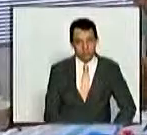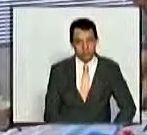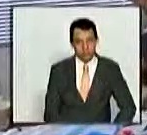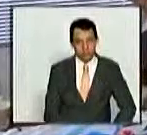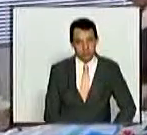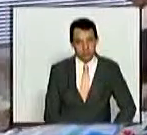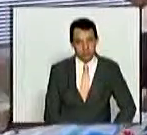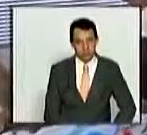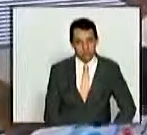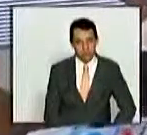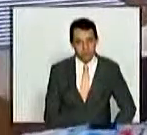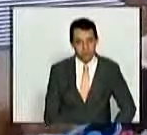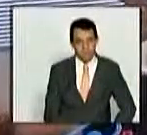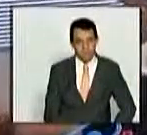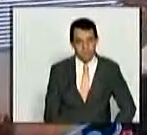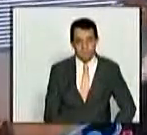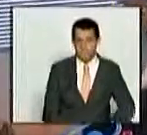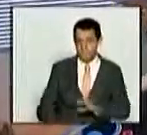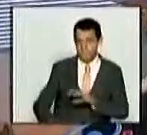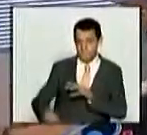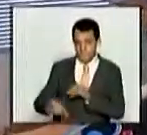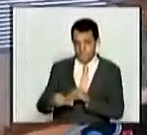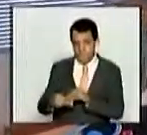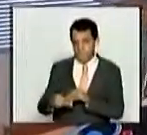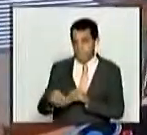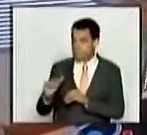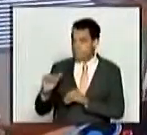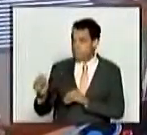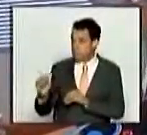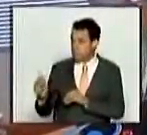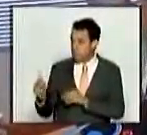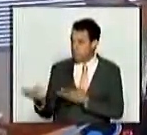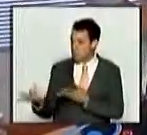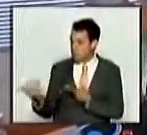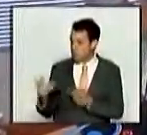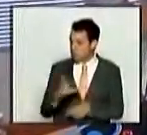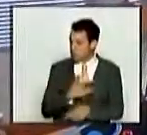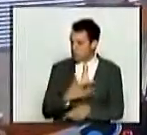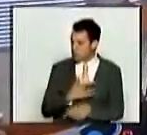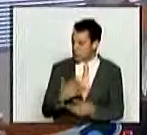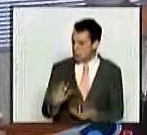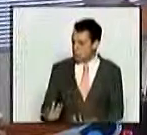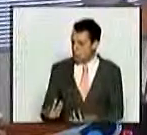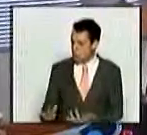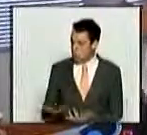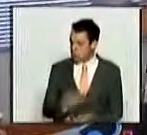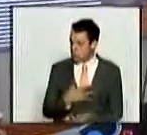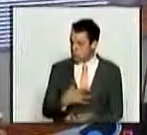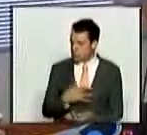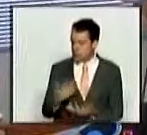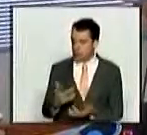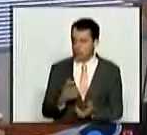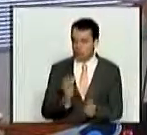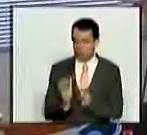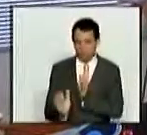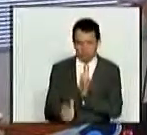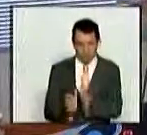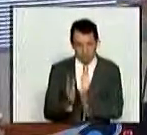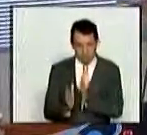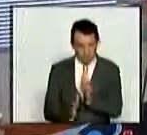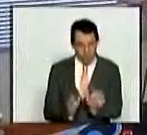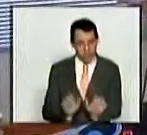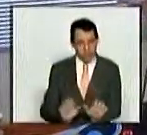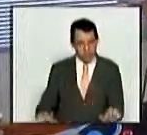Muy bien. Vamos a permitir que sea el mismo José el que nos cuente qué sintió en ese momento del ajuste, cómo sintió